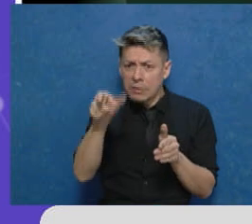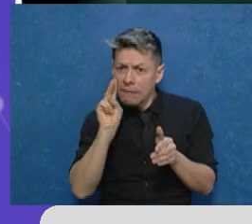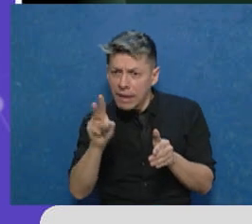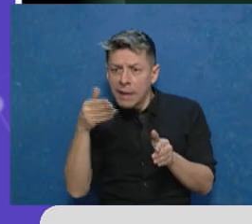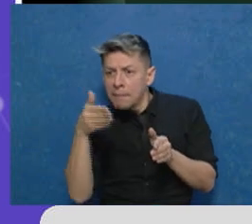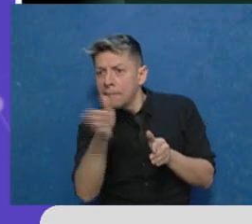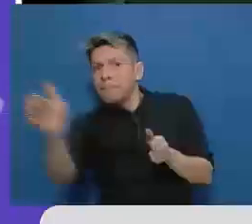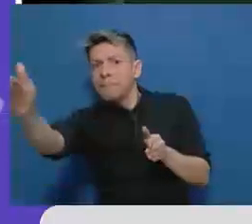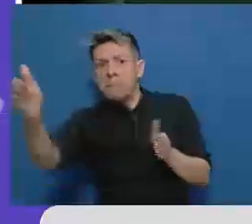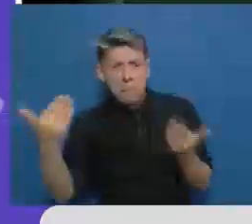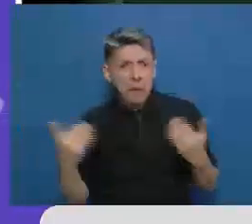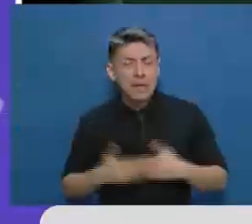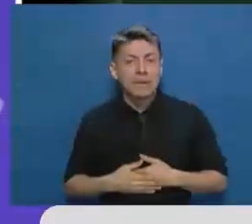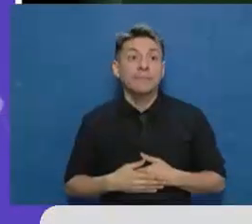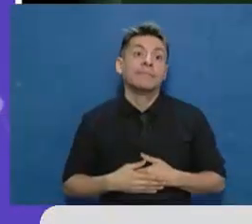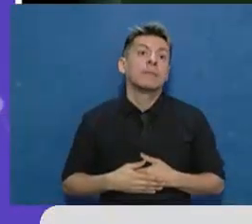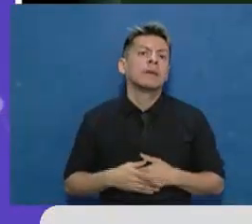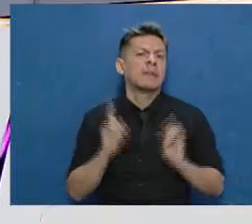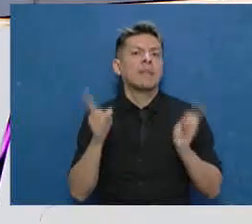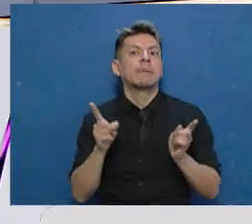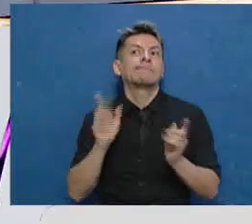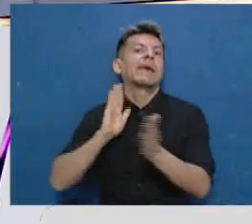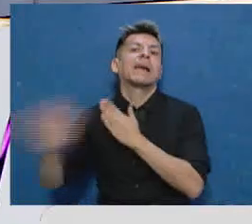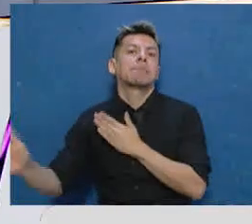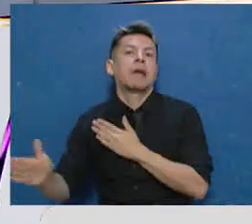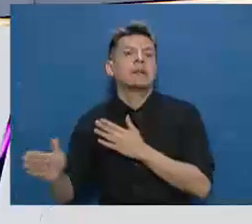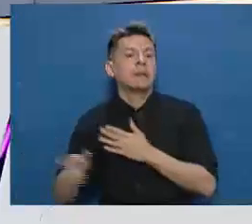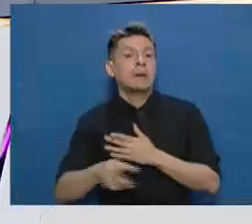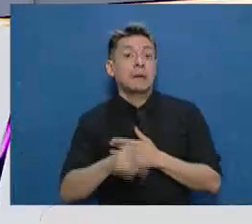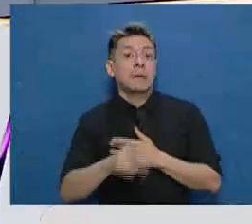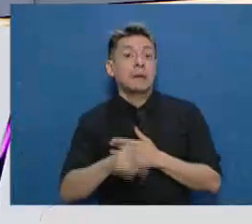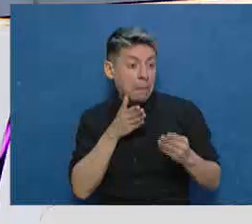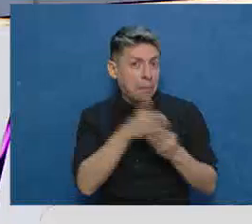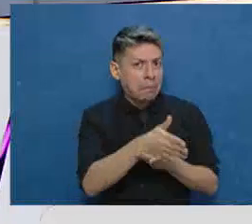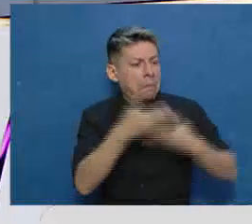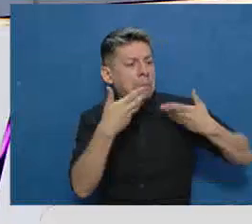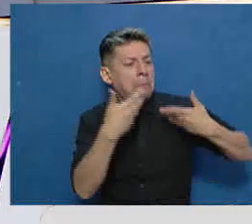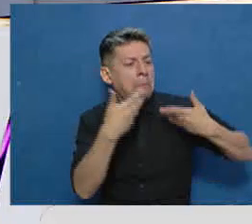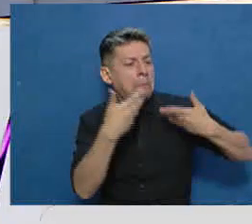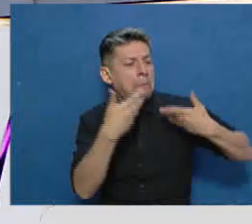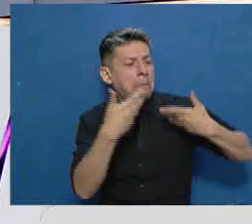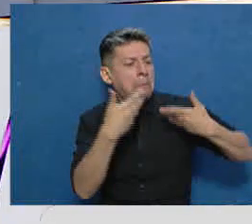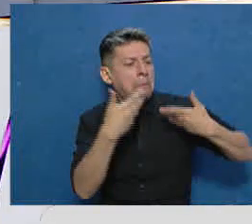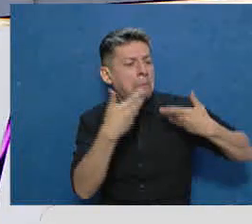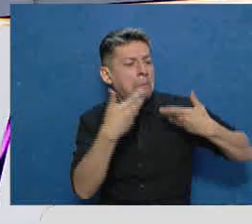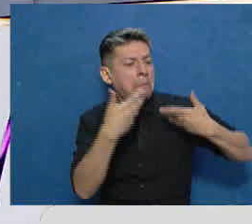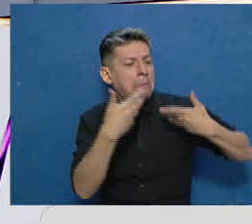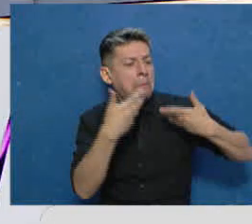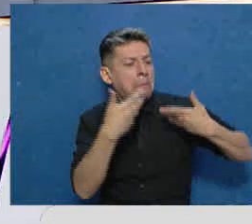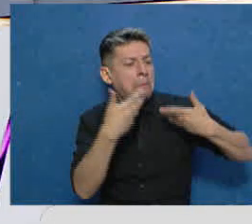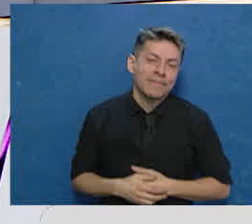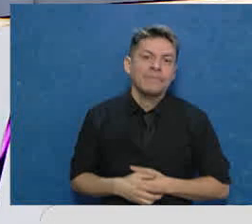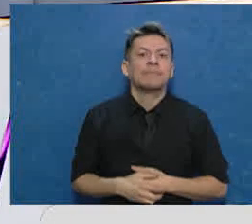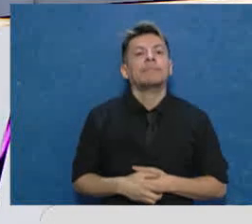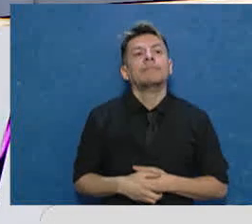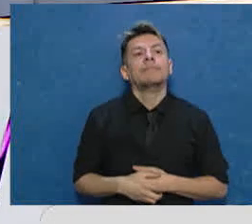El otro dato importante es que hizo abandono de personas. Sí, depende de la velocidad, también se los podía esquivar. El tema es que, Richard, a ver, esta